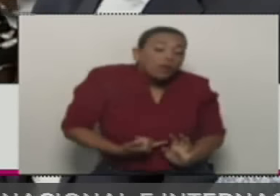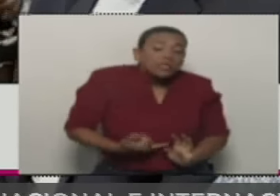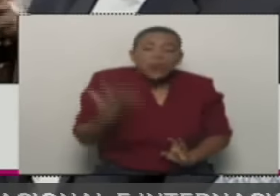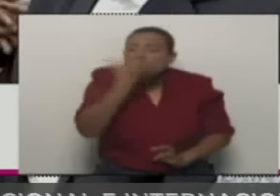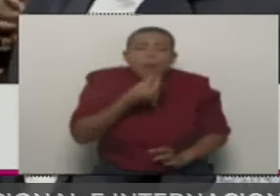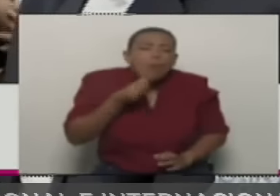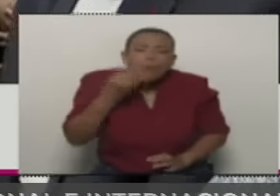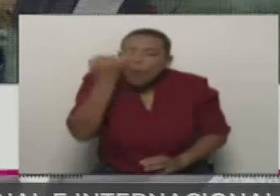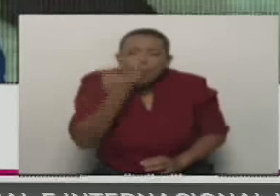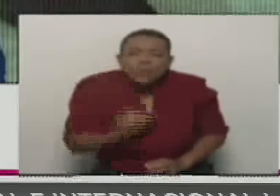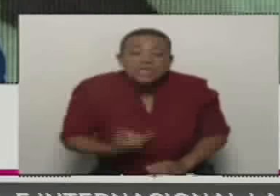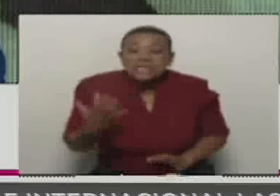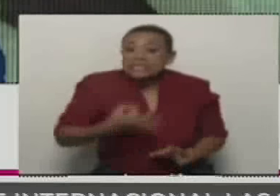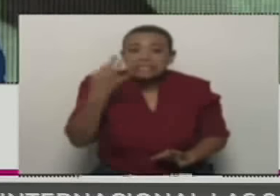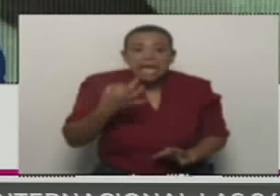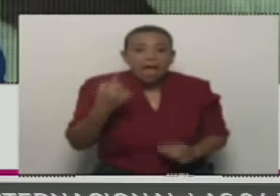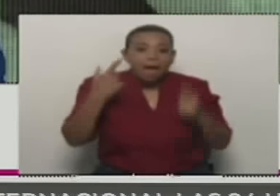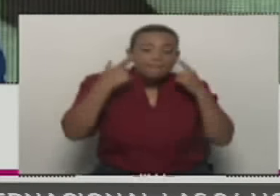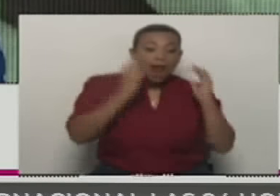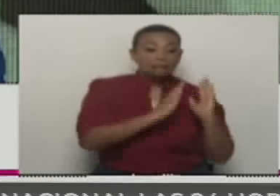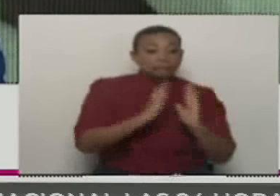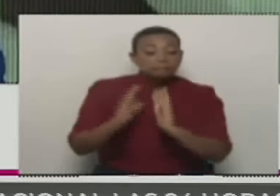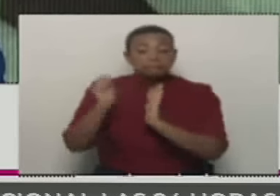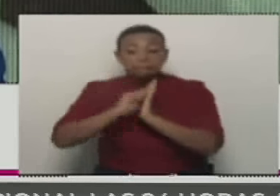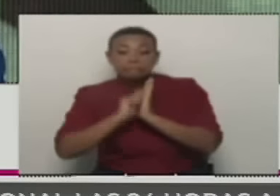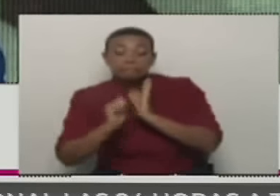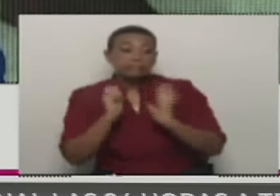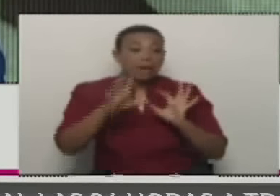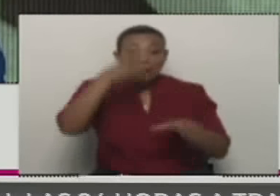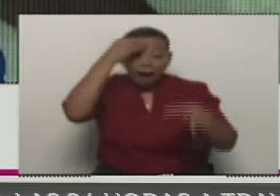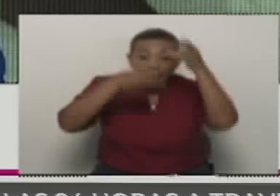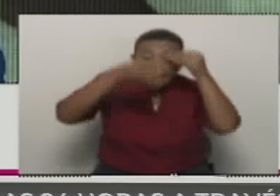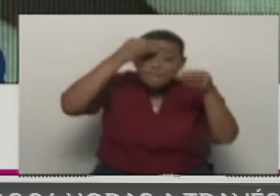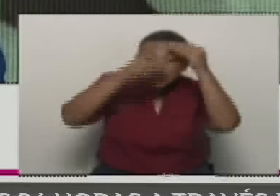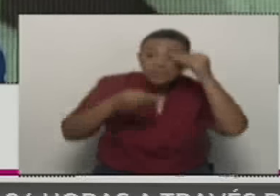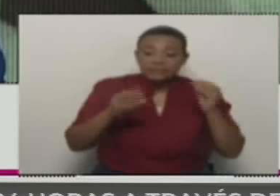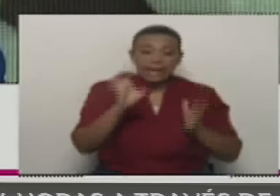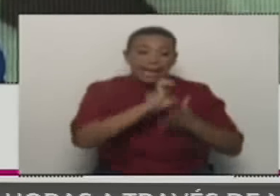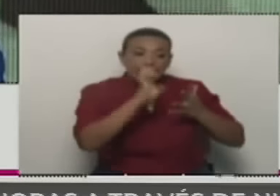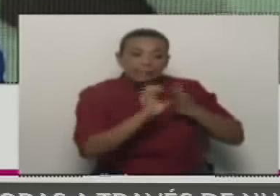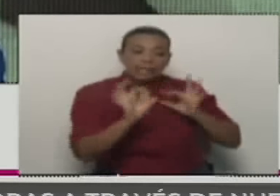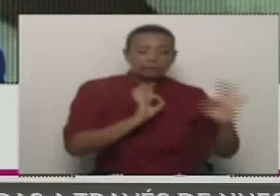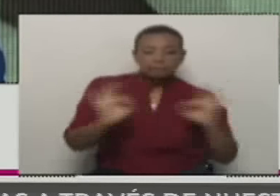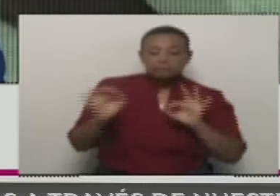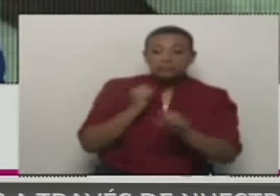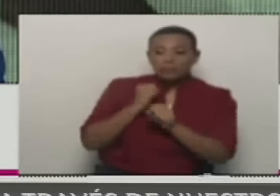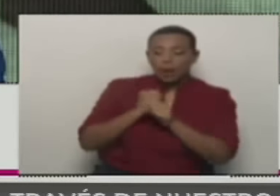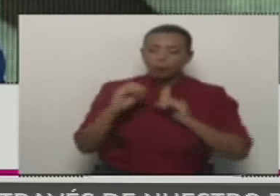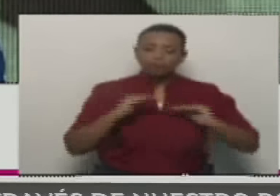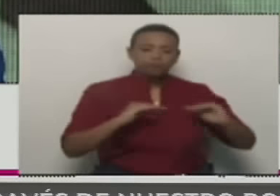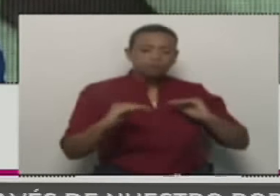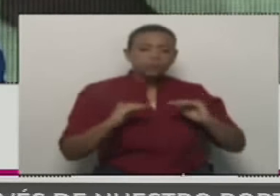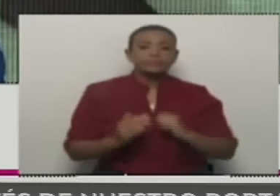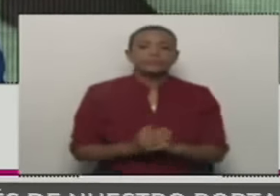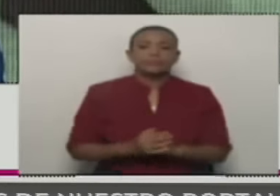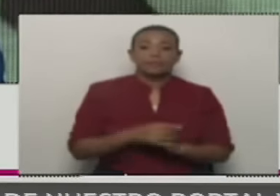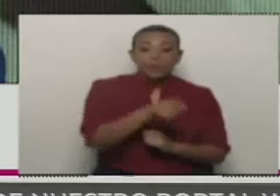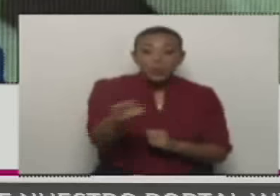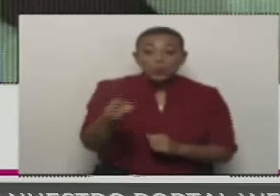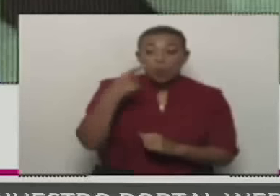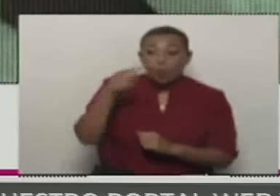Y siempre tuvo la obsesión de la planificación estratégica, de la visión estratégica. ¿Ah? Ricardo